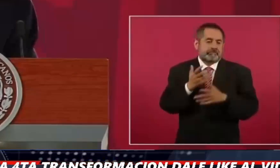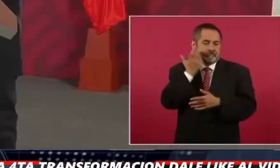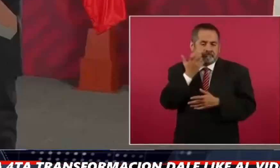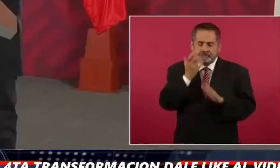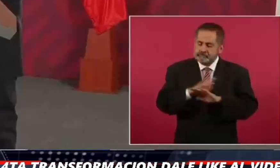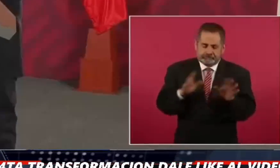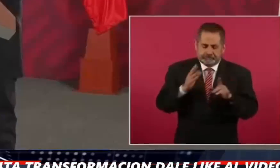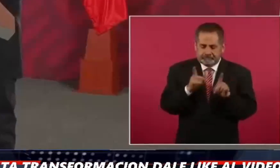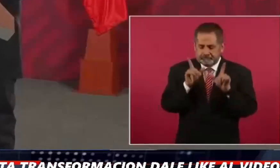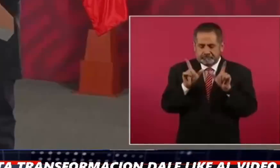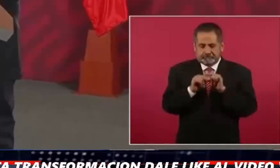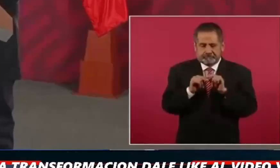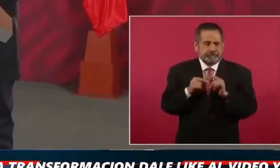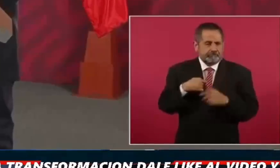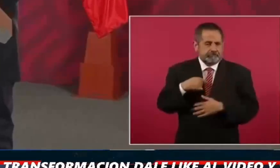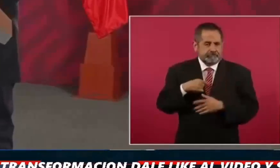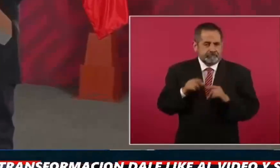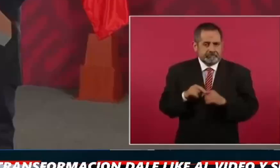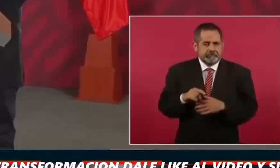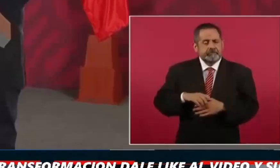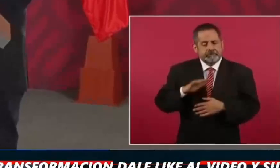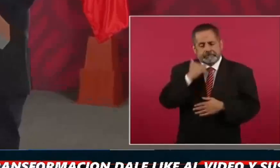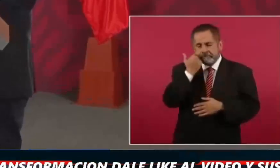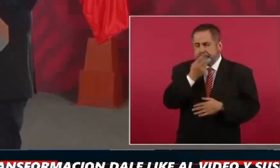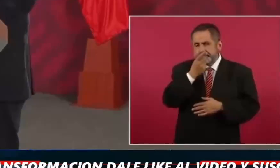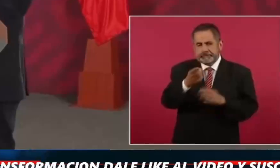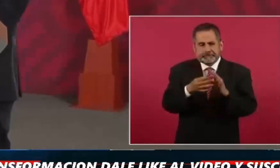hacer ningún comentario. Sí quiero